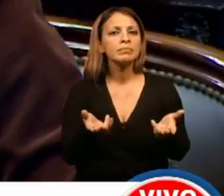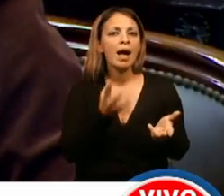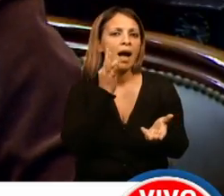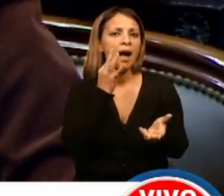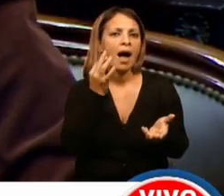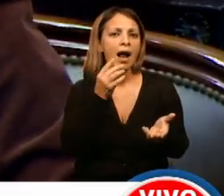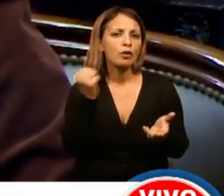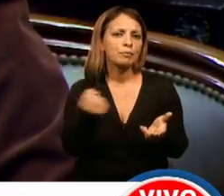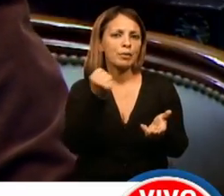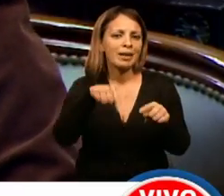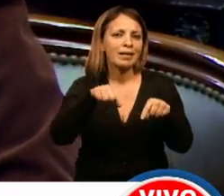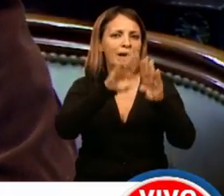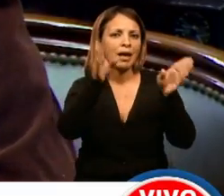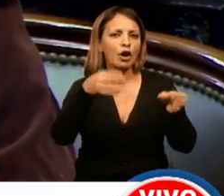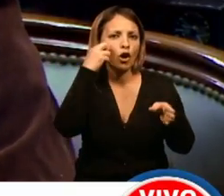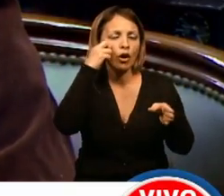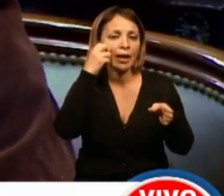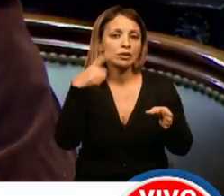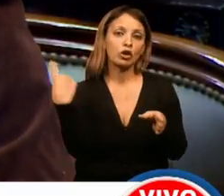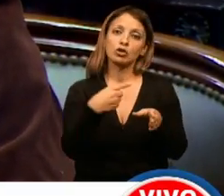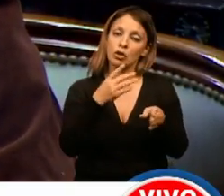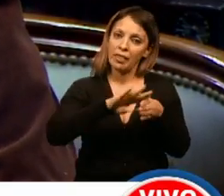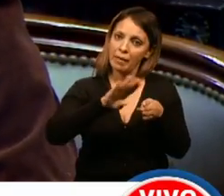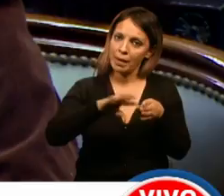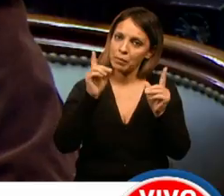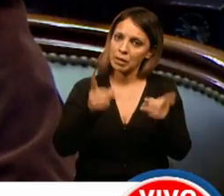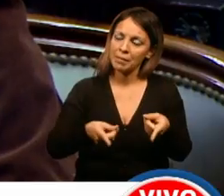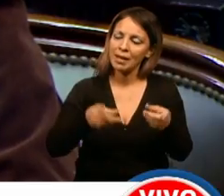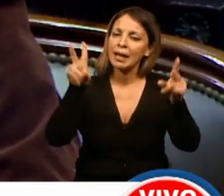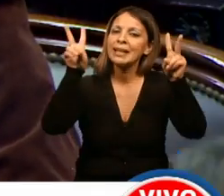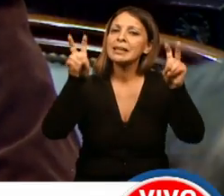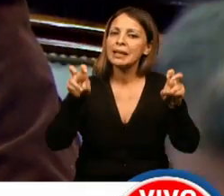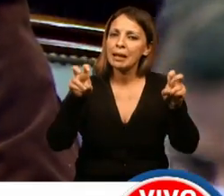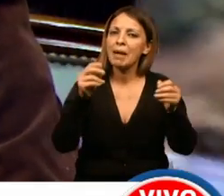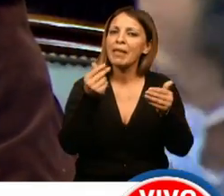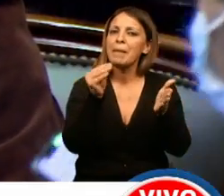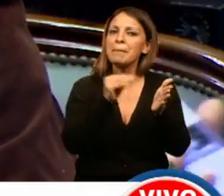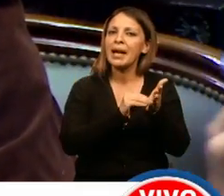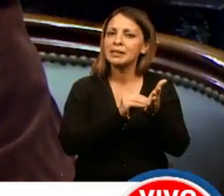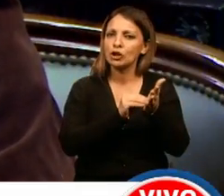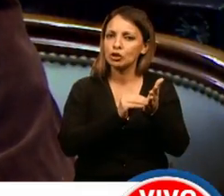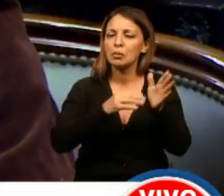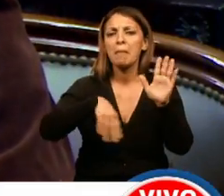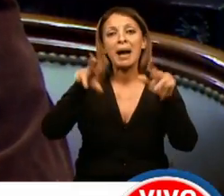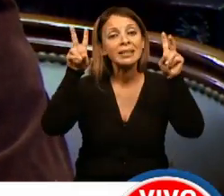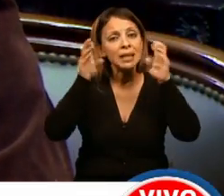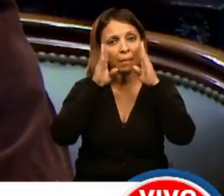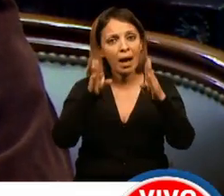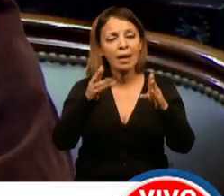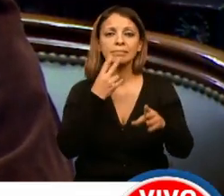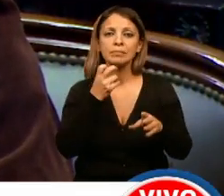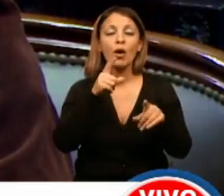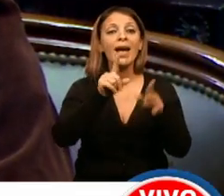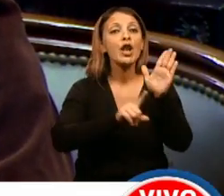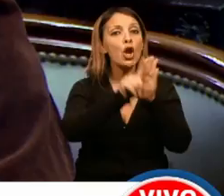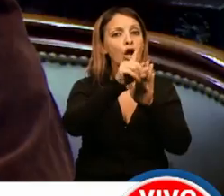este congreso y todavía tenemos pendiente el tema de la discusión de tarifas especialmente eléctricas porque en el norte se paga